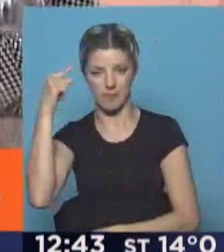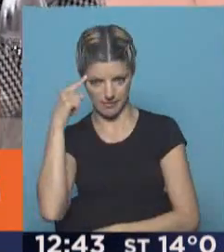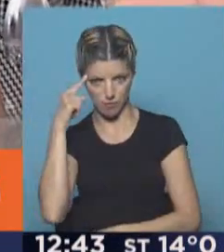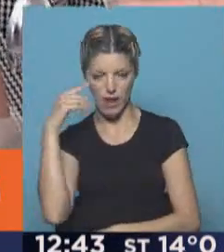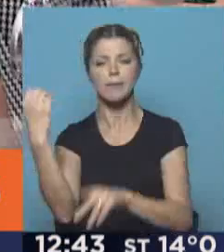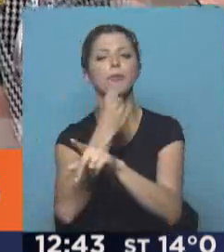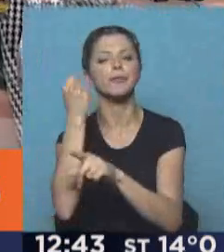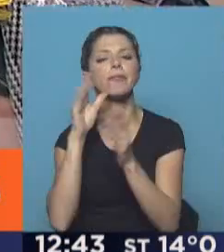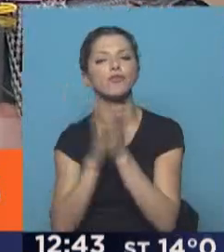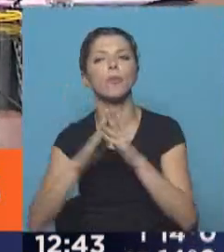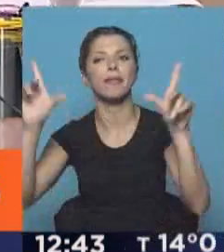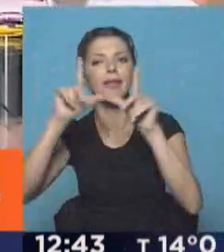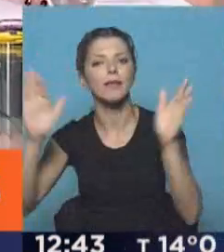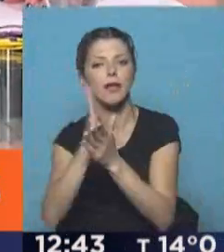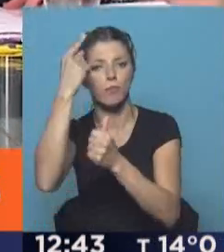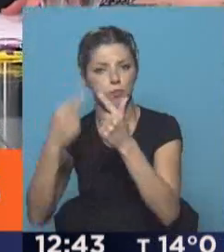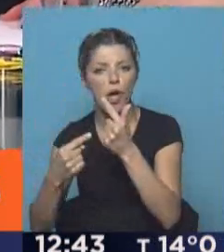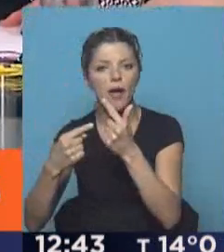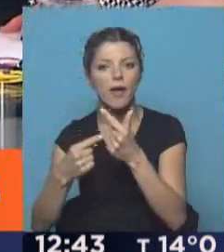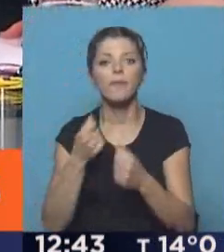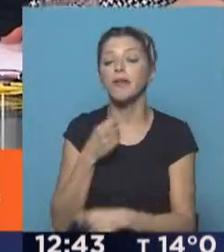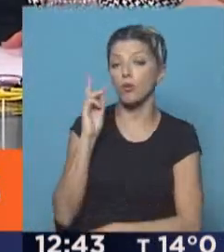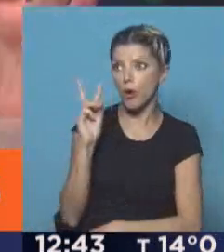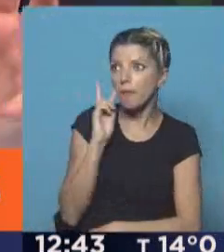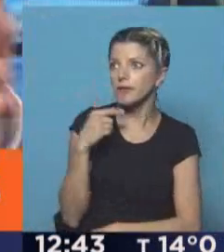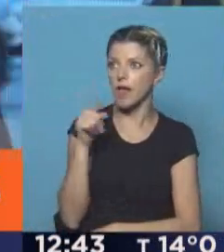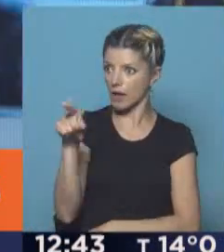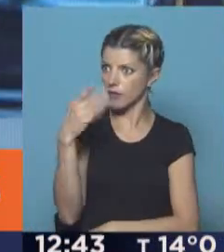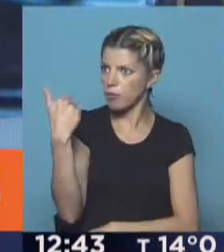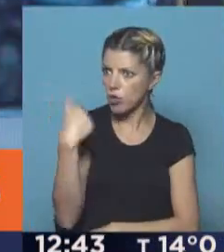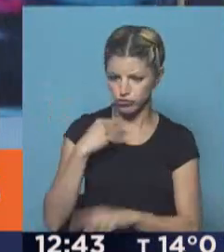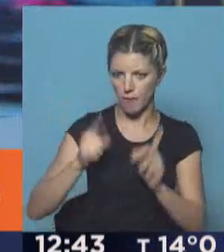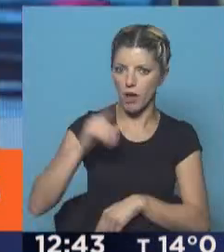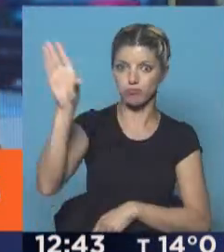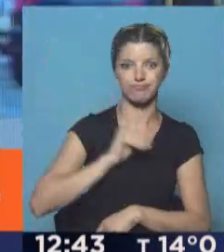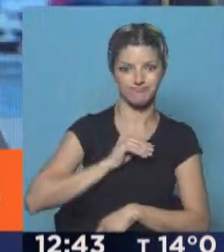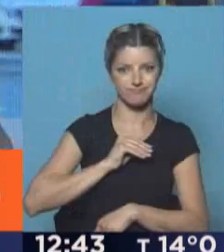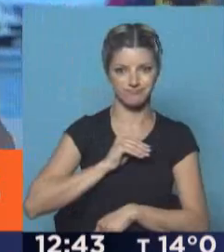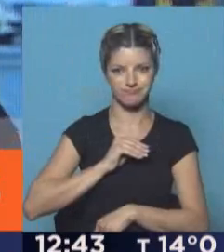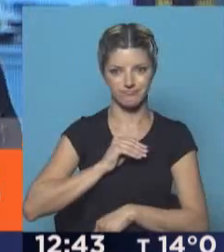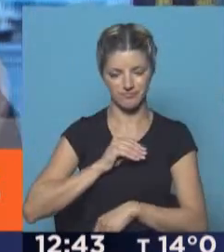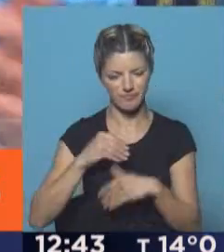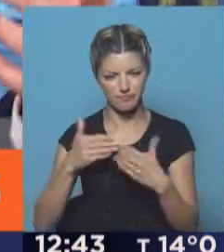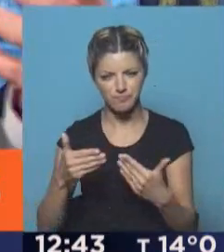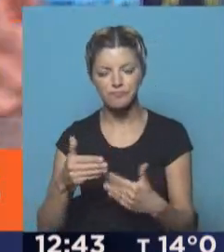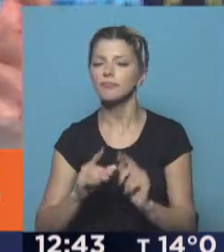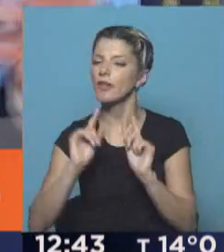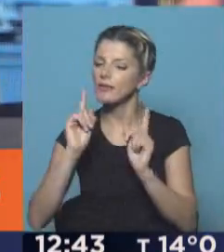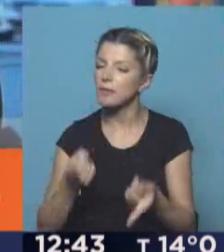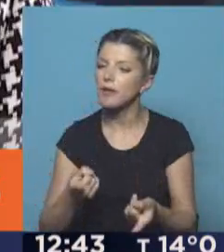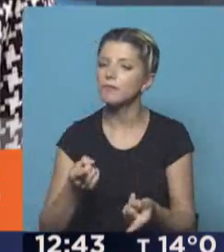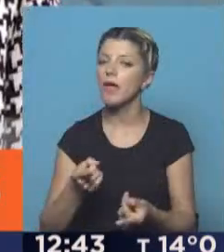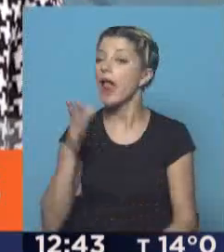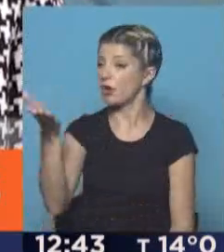efecto mimético, decir, bueno, si esta persona lo hizo, yo también lo puedo hacer. Es una pregunta que hay. Y en este sentido, la cuestión que vos mencionabas